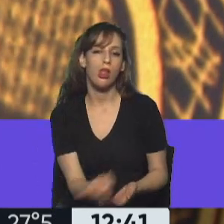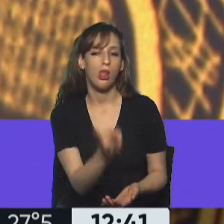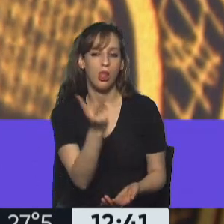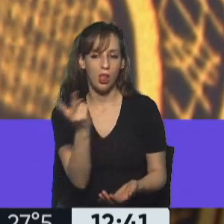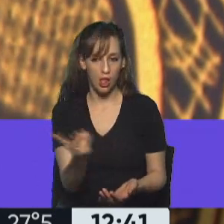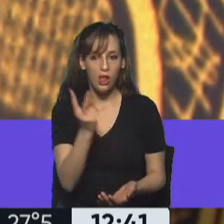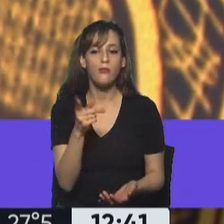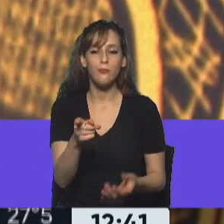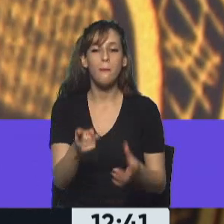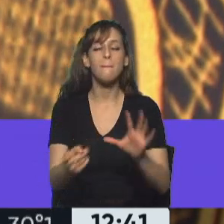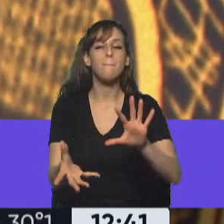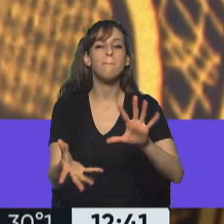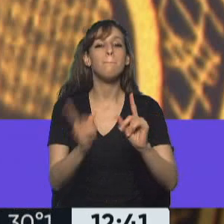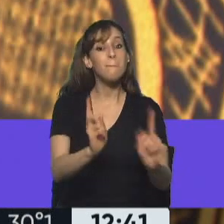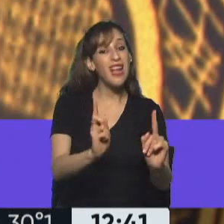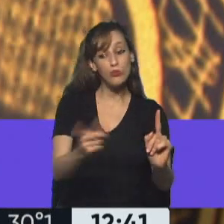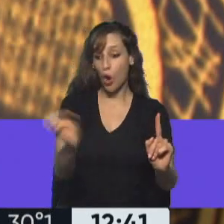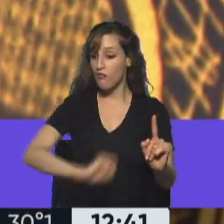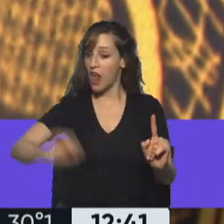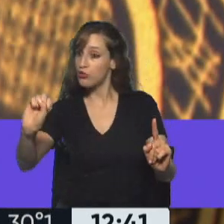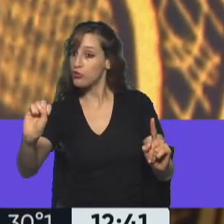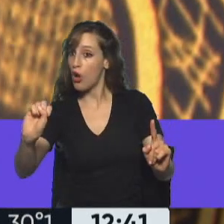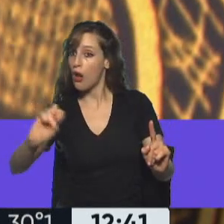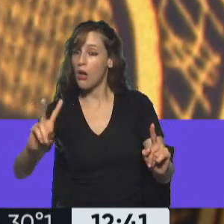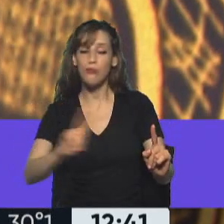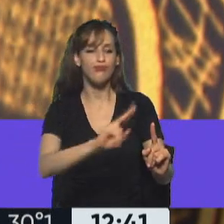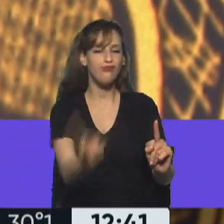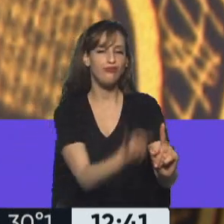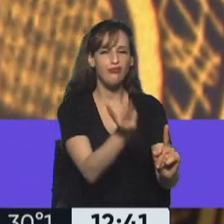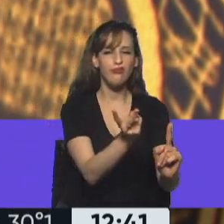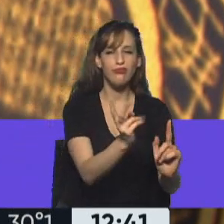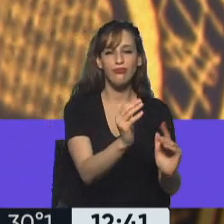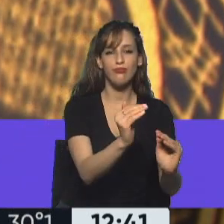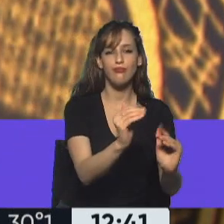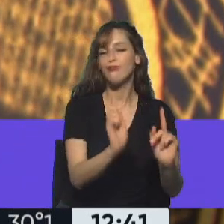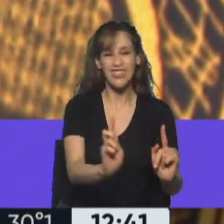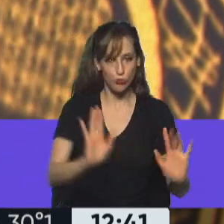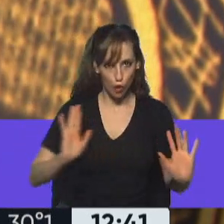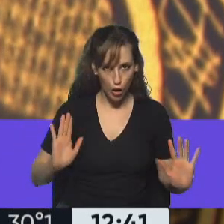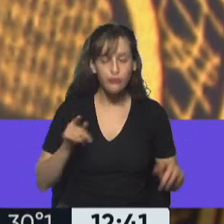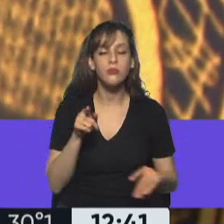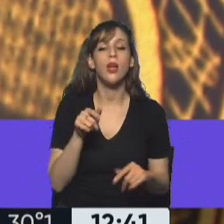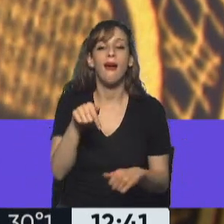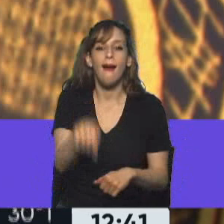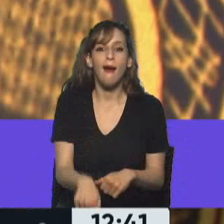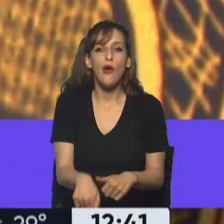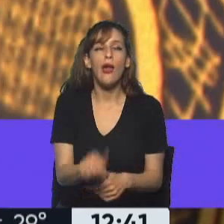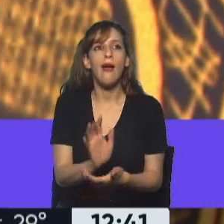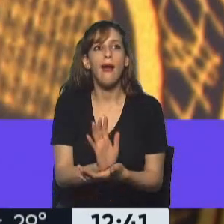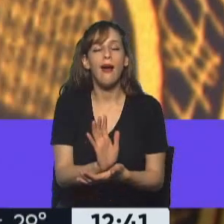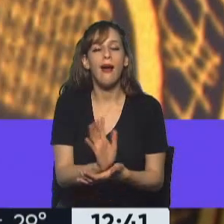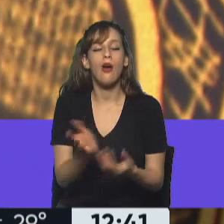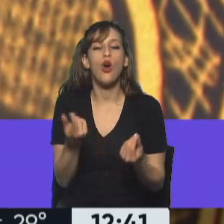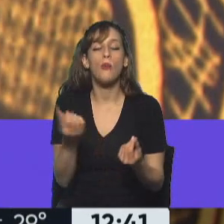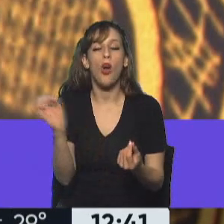similar al de la inflación este perol inpec por cierto viene muy atrás de la inflación al contrario está funcionando como ancla inflacionaria